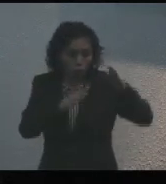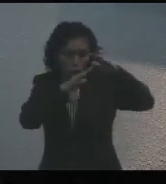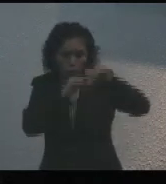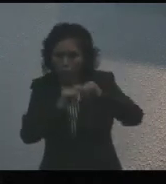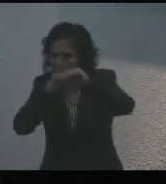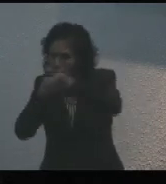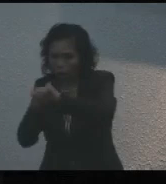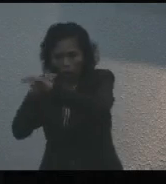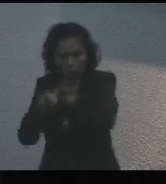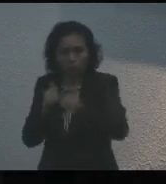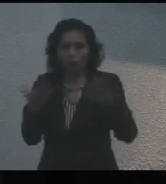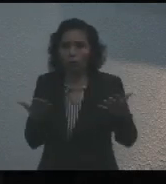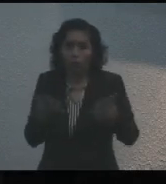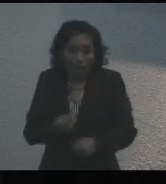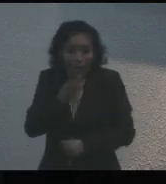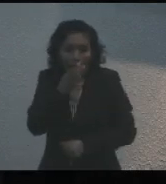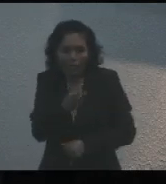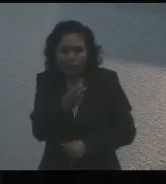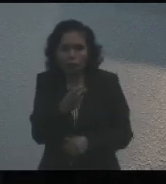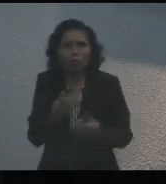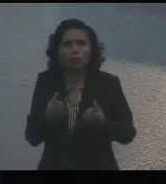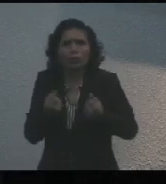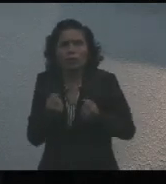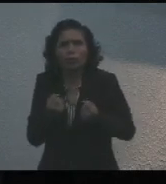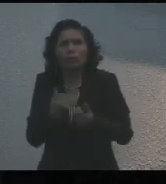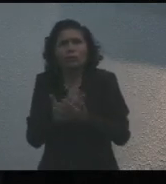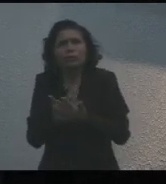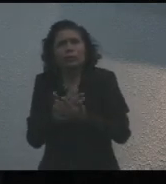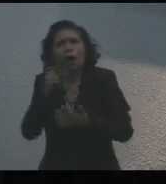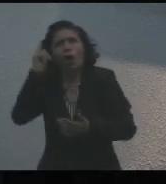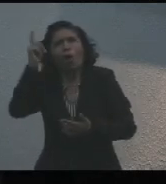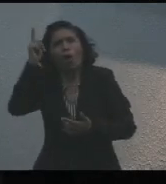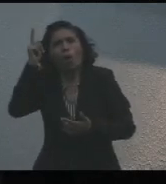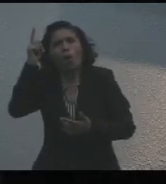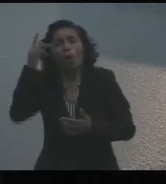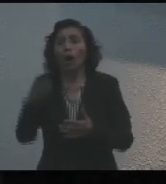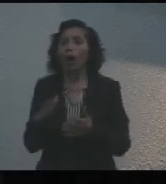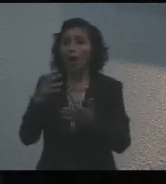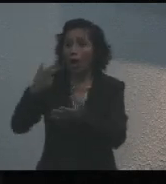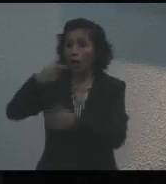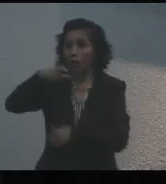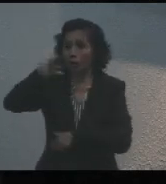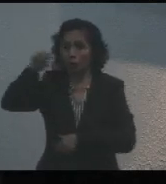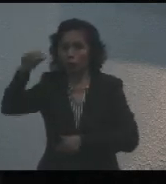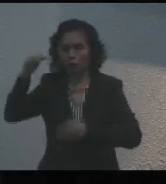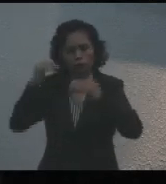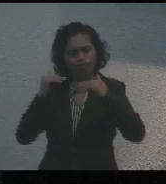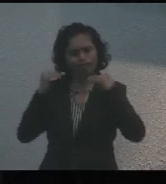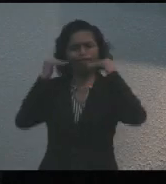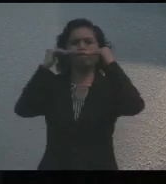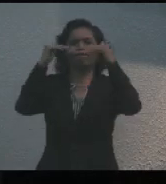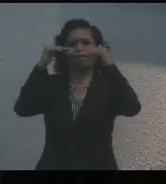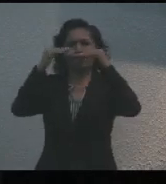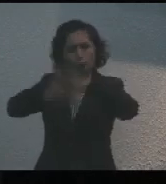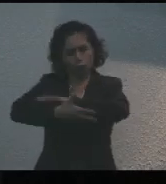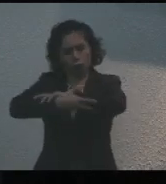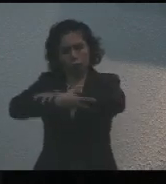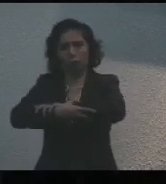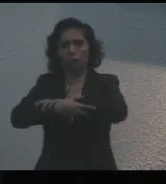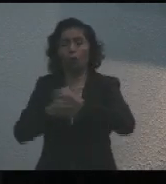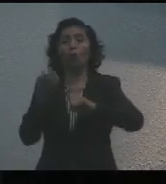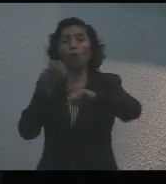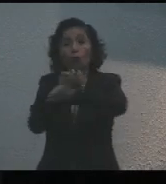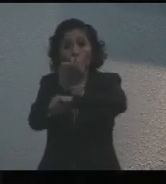y desarrollo, nos permite aferrarnos a la esperanza de tener un mejor estado, en igualdad, solidario, un